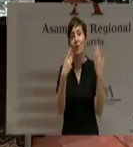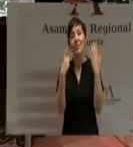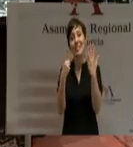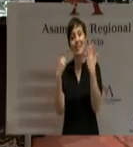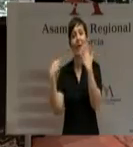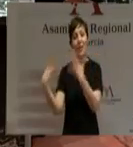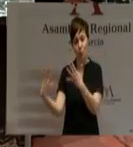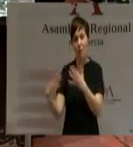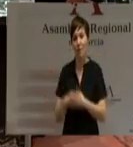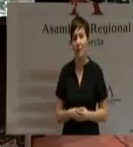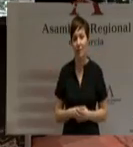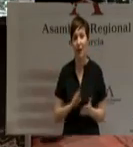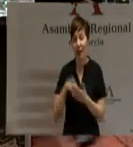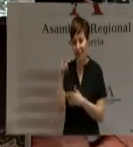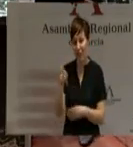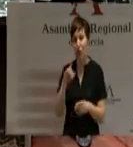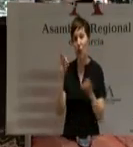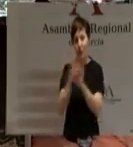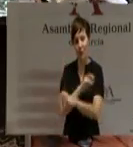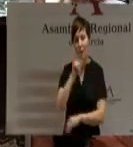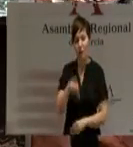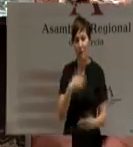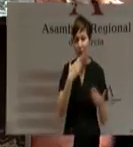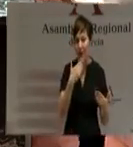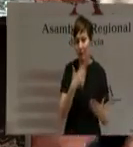1969. Hasta en eso ha errado. Muchas gracias.